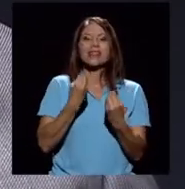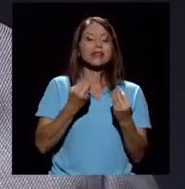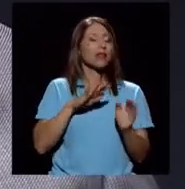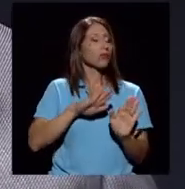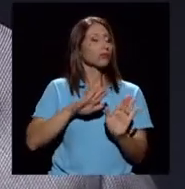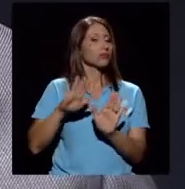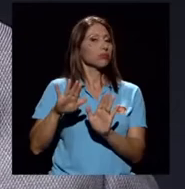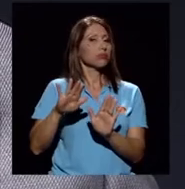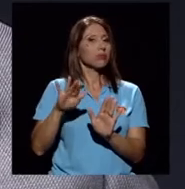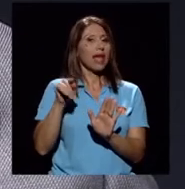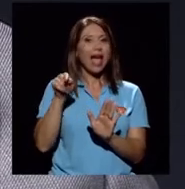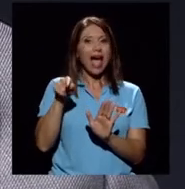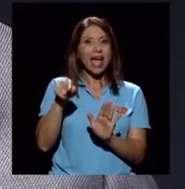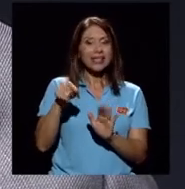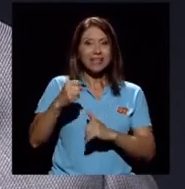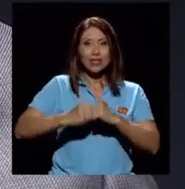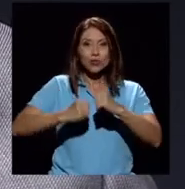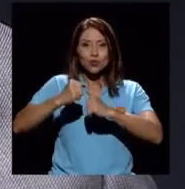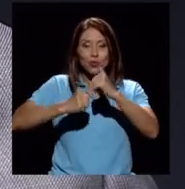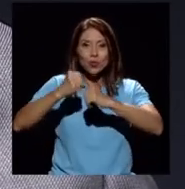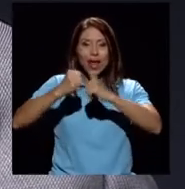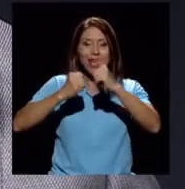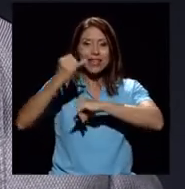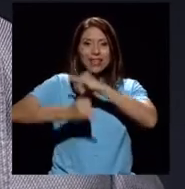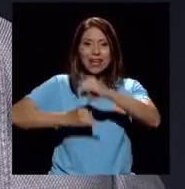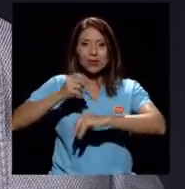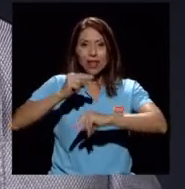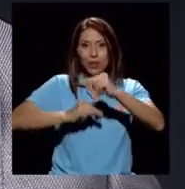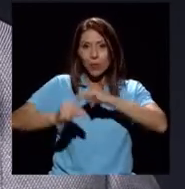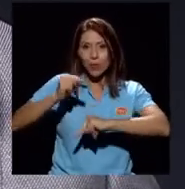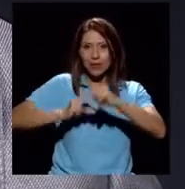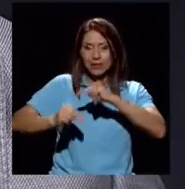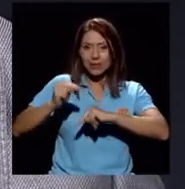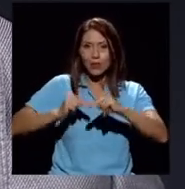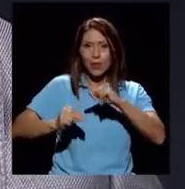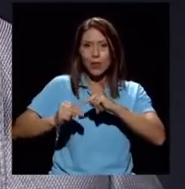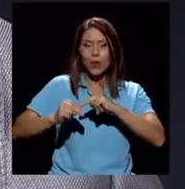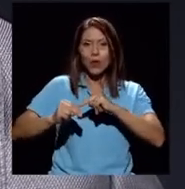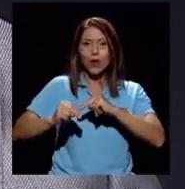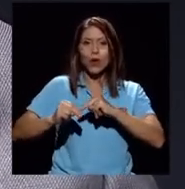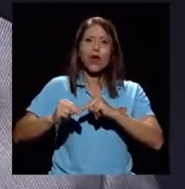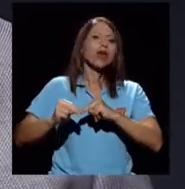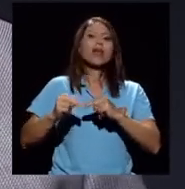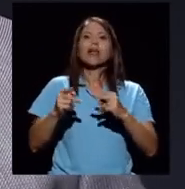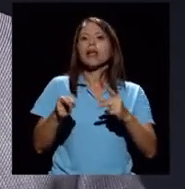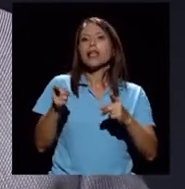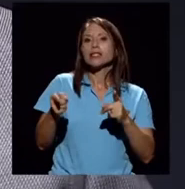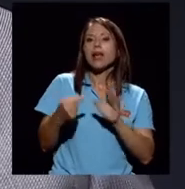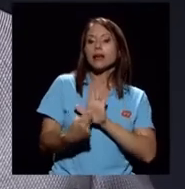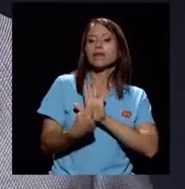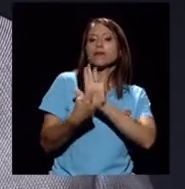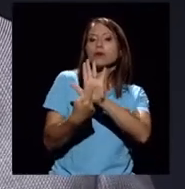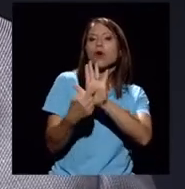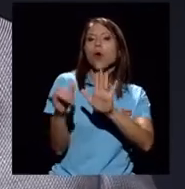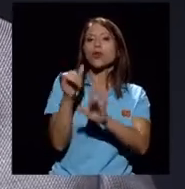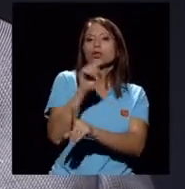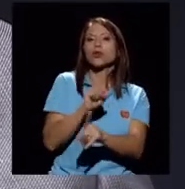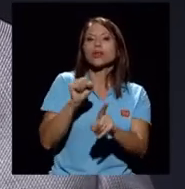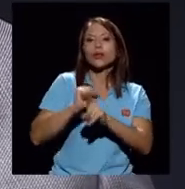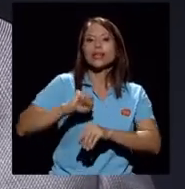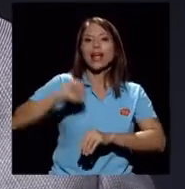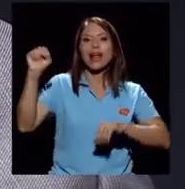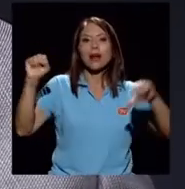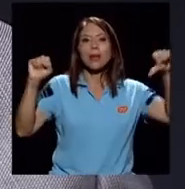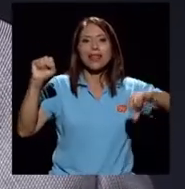esta estructura internacional de comercio planteándolo en relaciones de ganar perder cuando sabemos los economistas somos los que